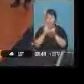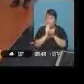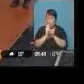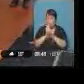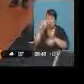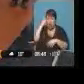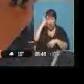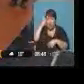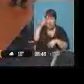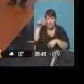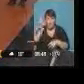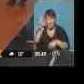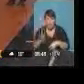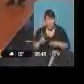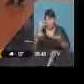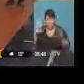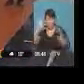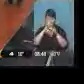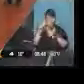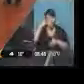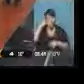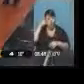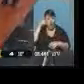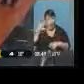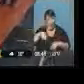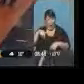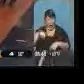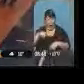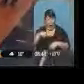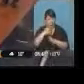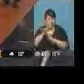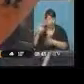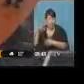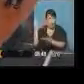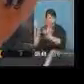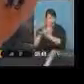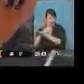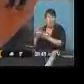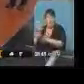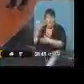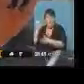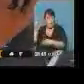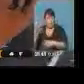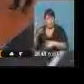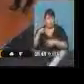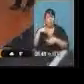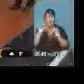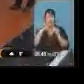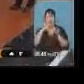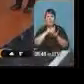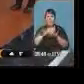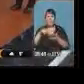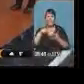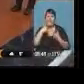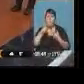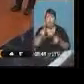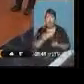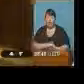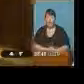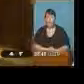el Parlamento venezolano, Parlamento que hoy está sustituido por la Asamblea Constituyente. Hablaron los legisladores de esta